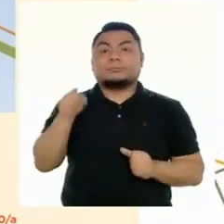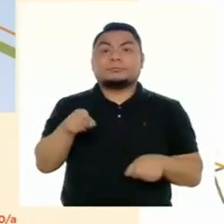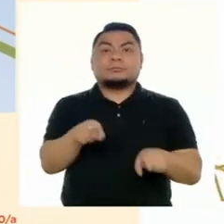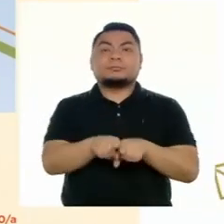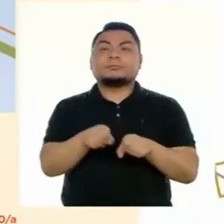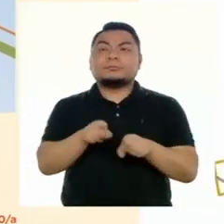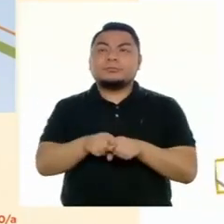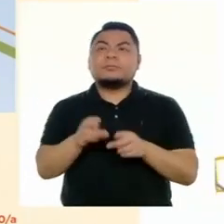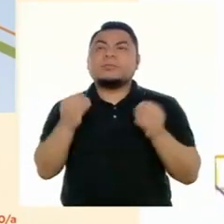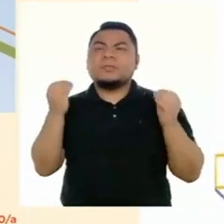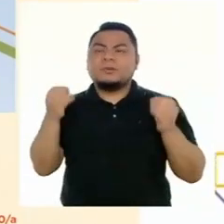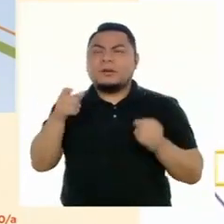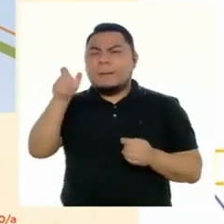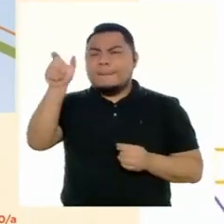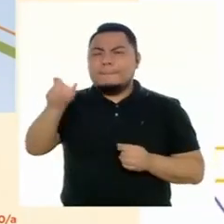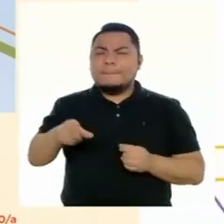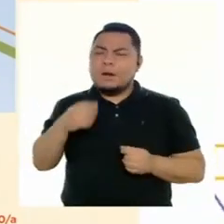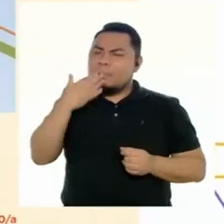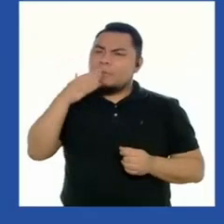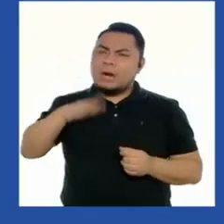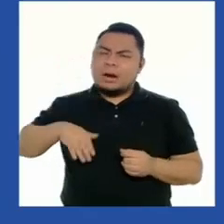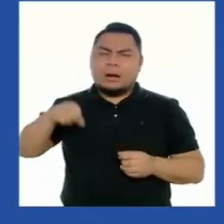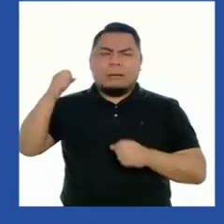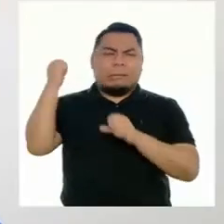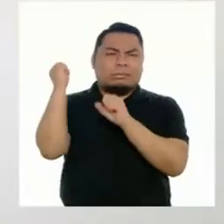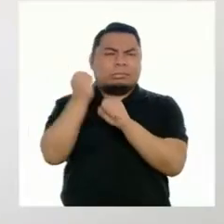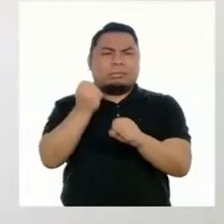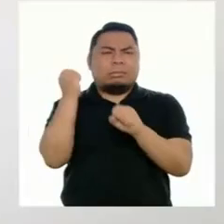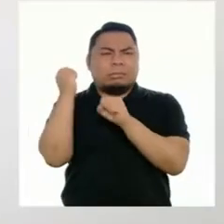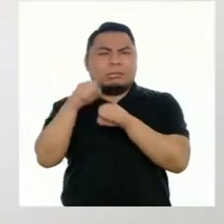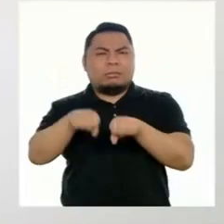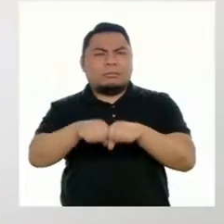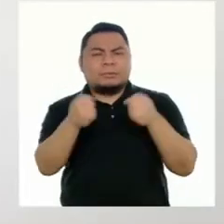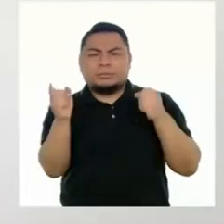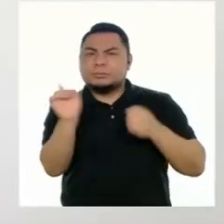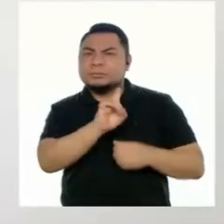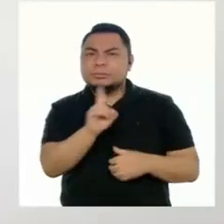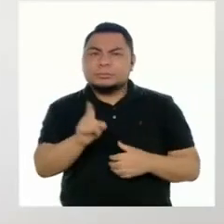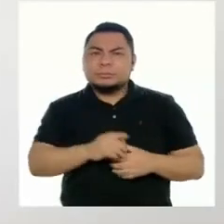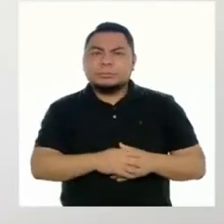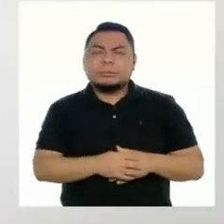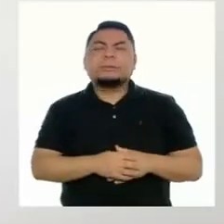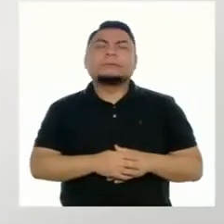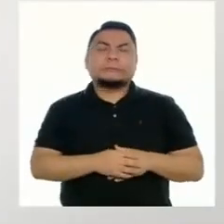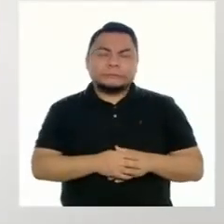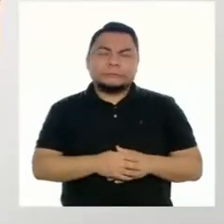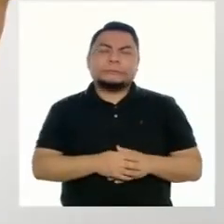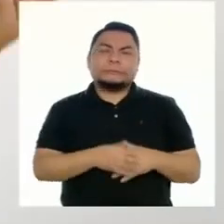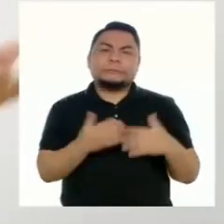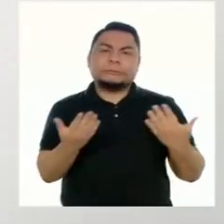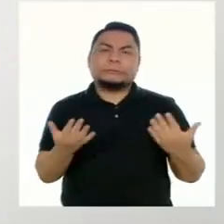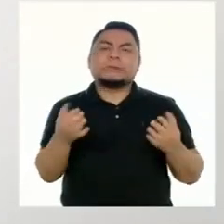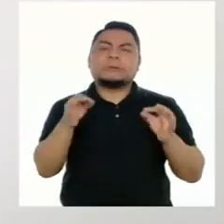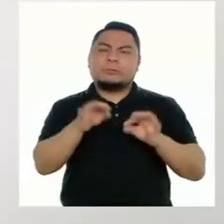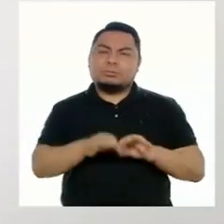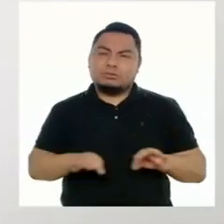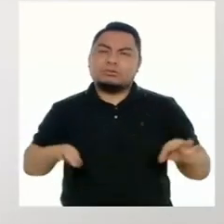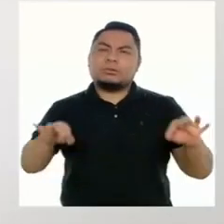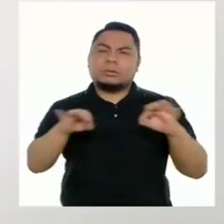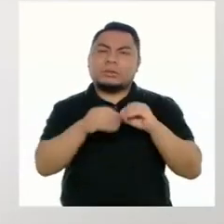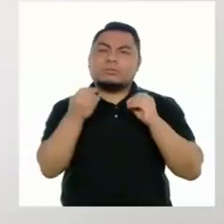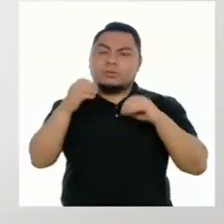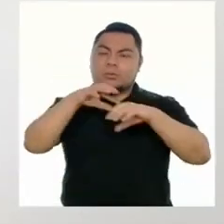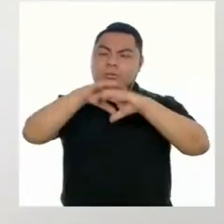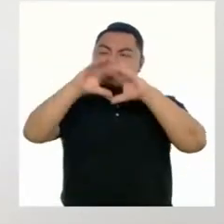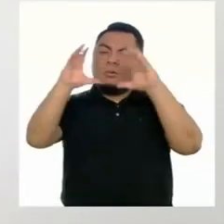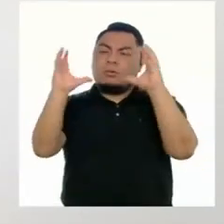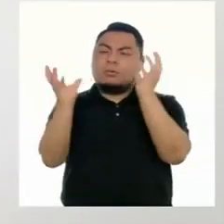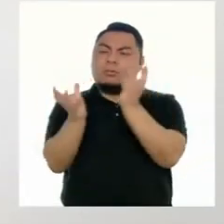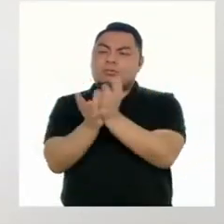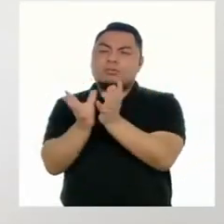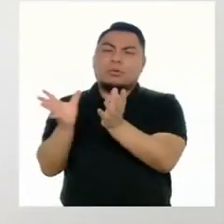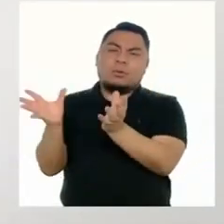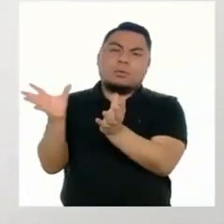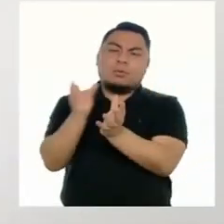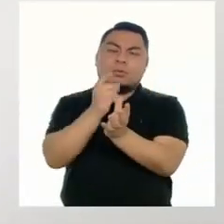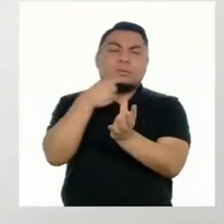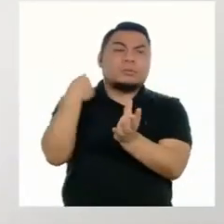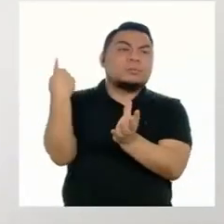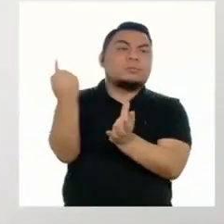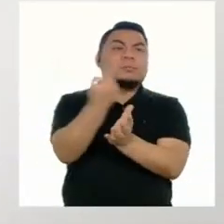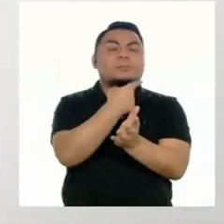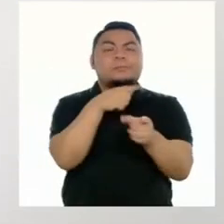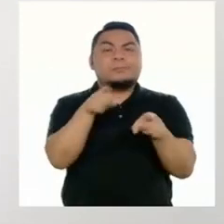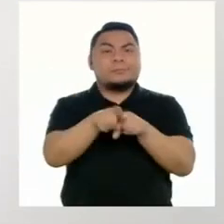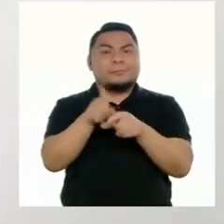resultado de las acciones del ser humano. Es importante porque el mundo es un todo y funcionamos como